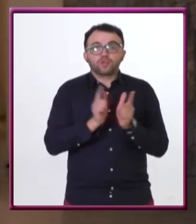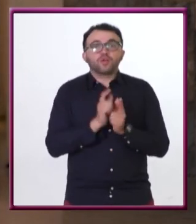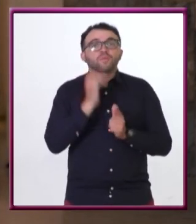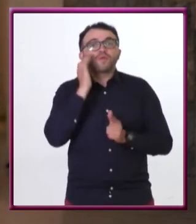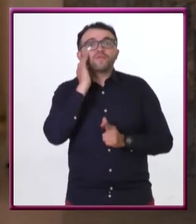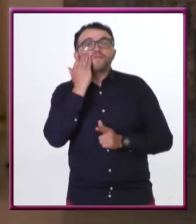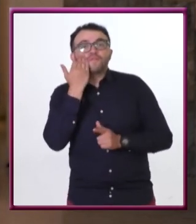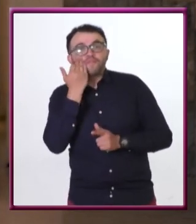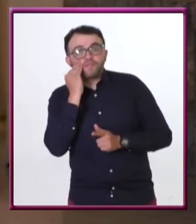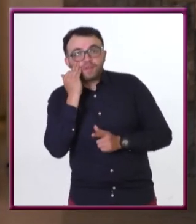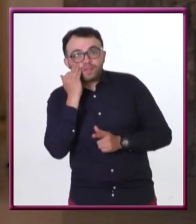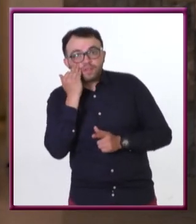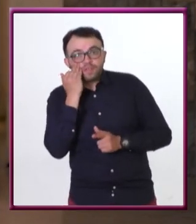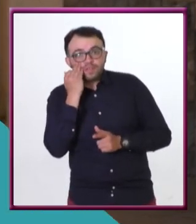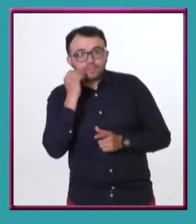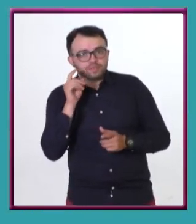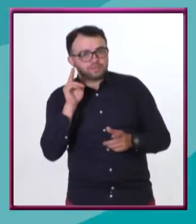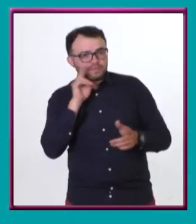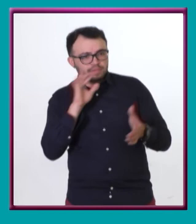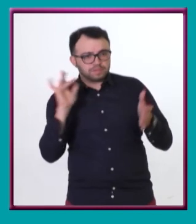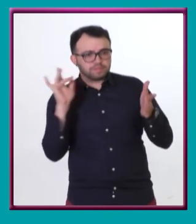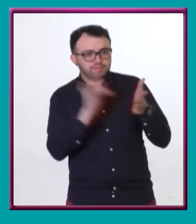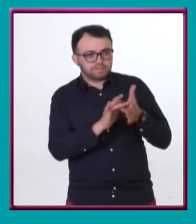de jóvenes en casa.